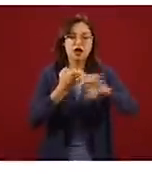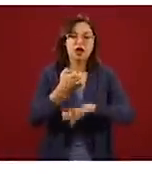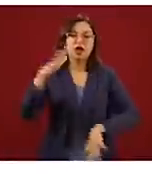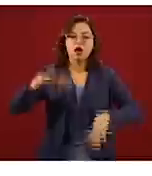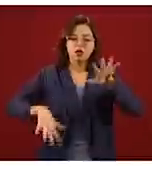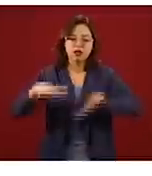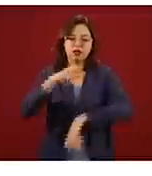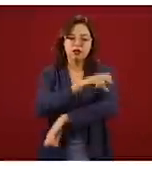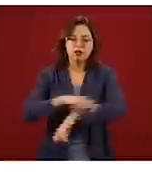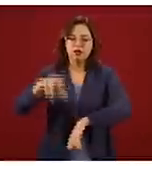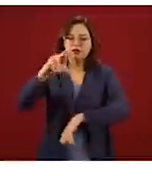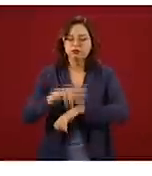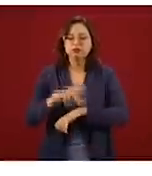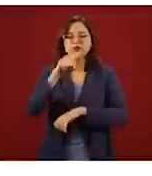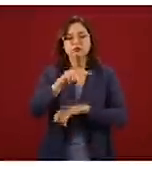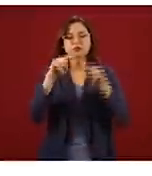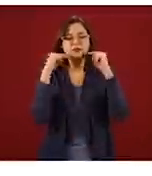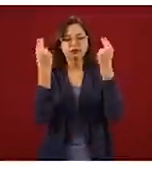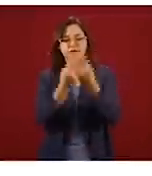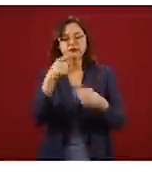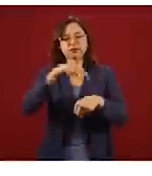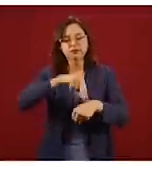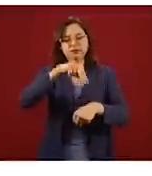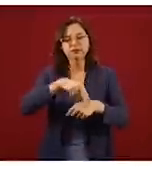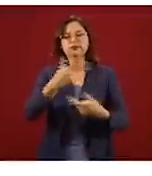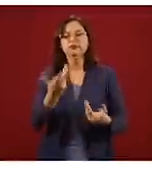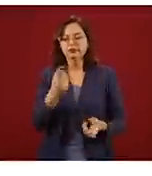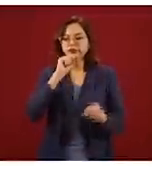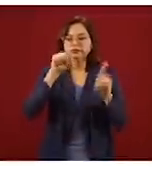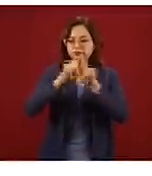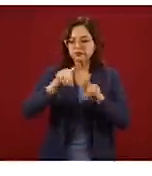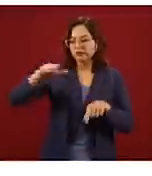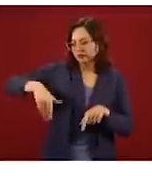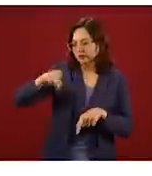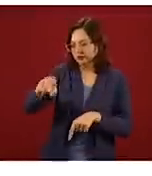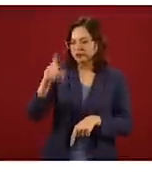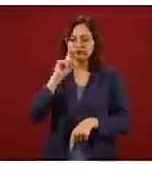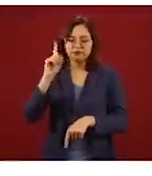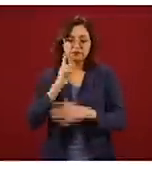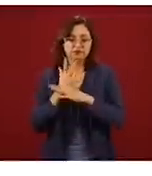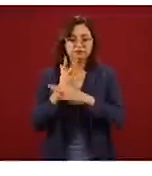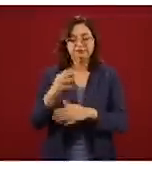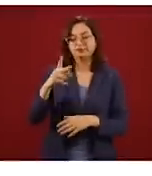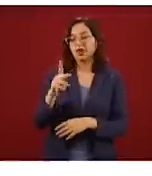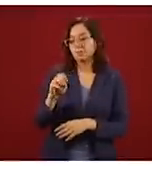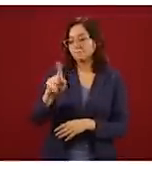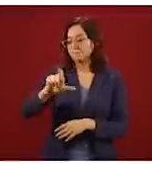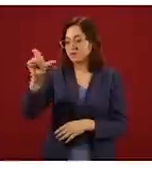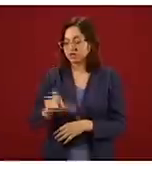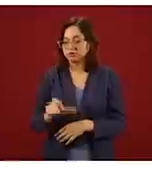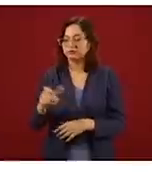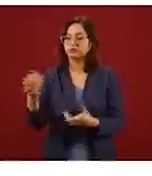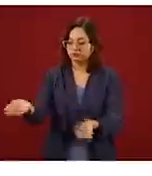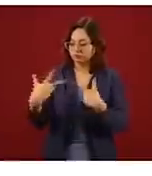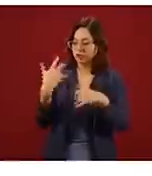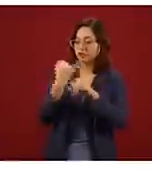de la operación de la propia unidad y como menciona y nos da gusto la compañera, en el caso de Pemex, eso fue el darnos